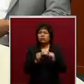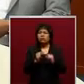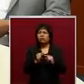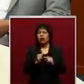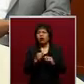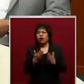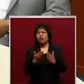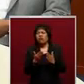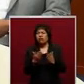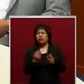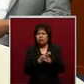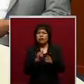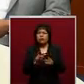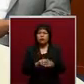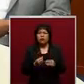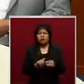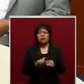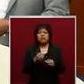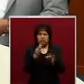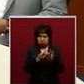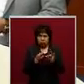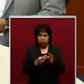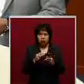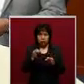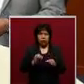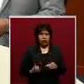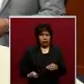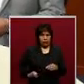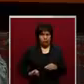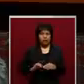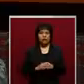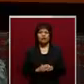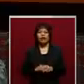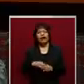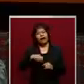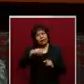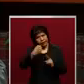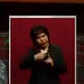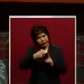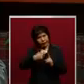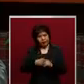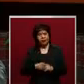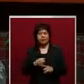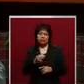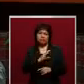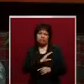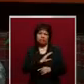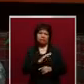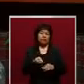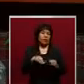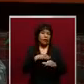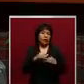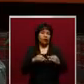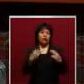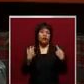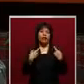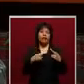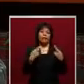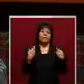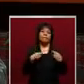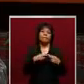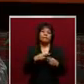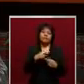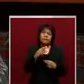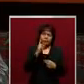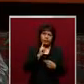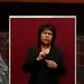a algo muy específico y también de mucho interés. Exactamente. Saludo con muchísimo aprecio a todas las maestras y maestros